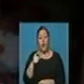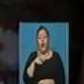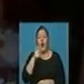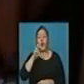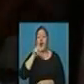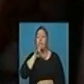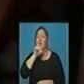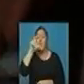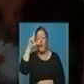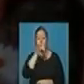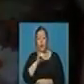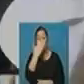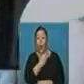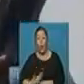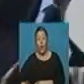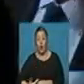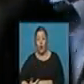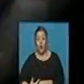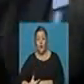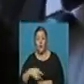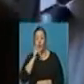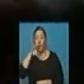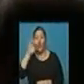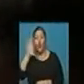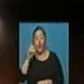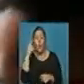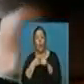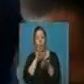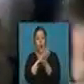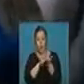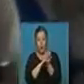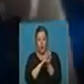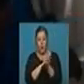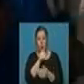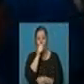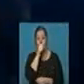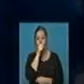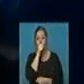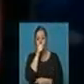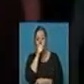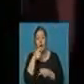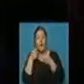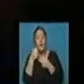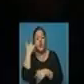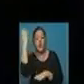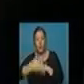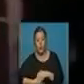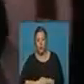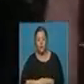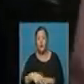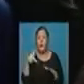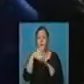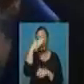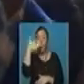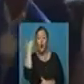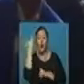Alcante denuncia al gobierno autocrático de Teodoro Obiang por corrupción, represión y censura. Luego de la pausa